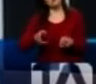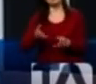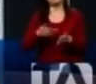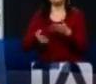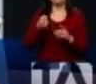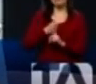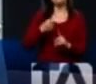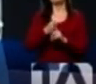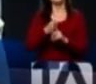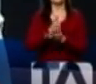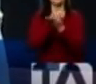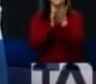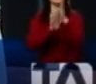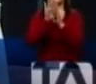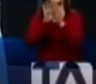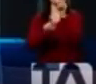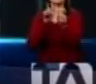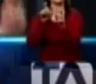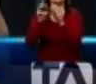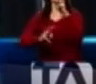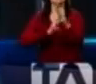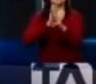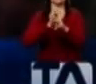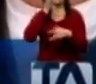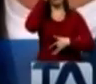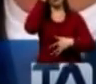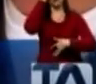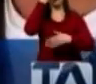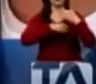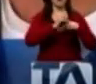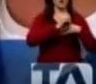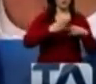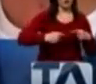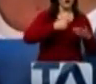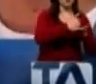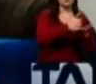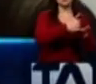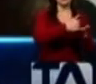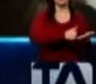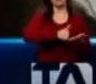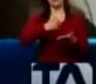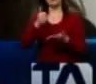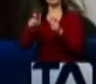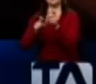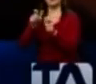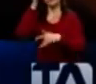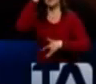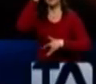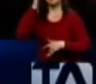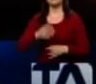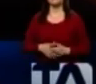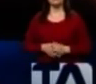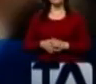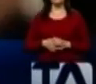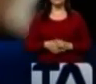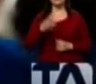cabo creo que es un bien para la humanidad. Porque no es una cosa solamente para nuestros hijos, es una cosa para que cualquier día, que cualquier niño que amanezca